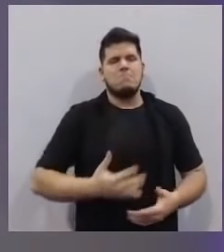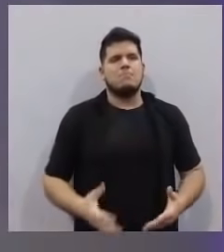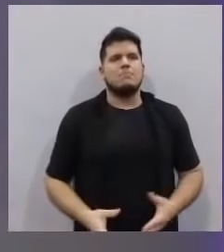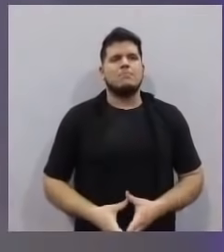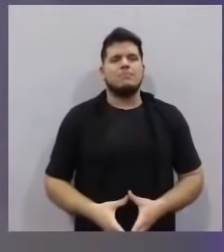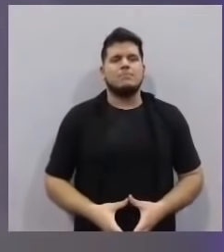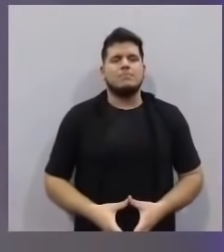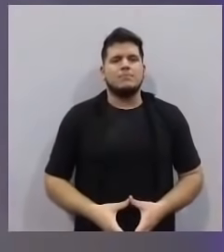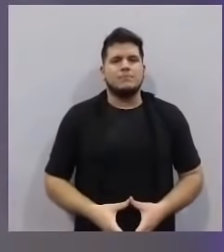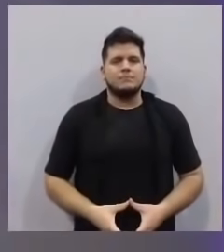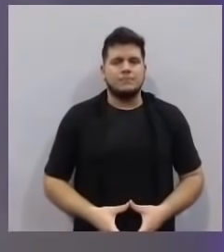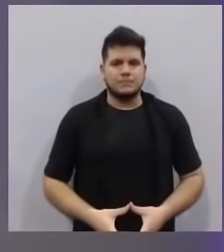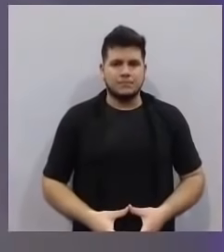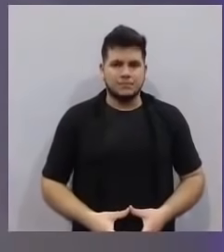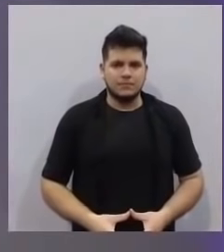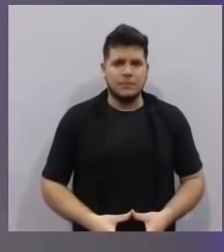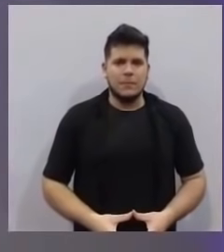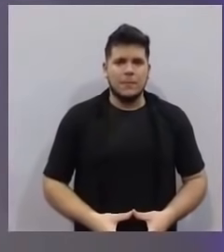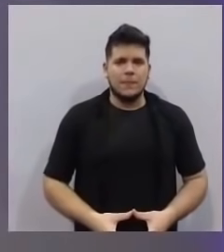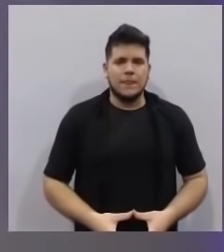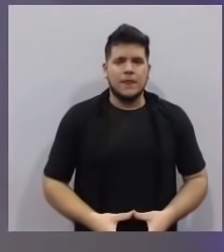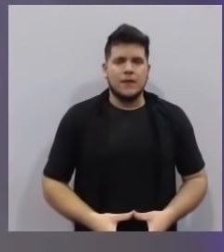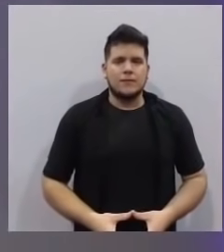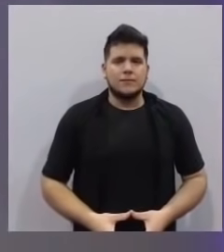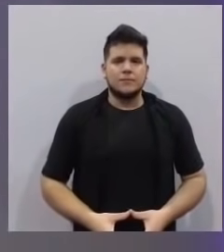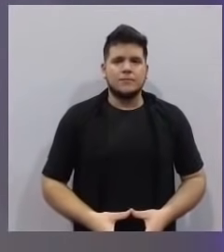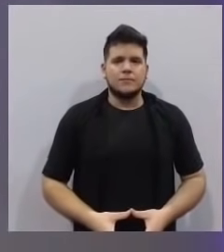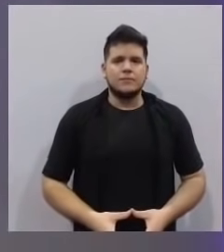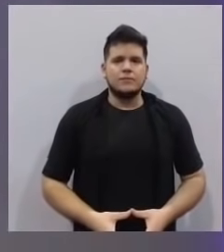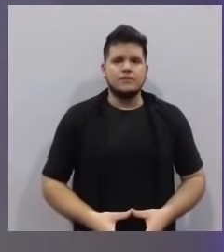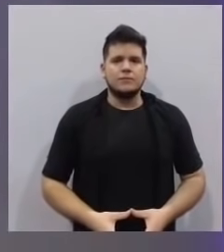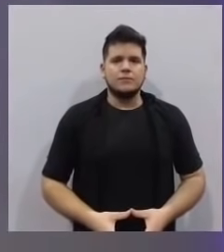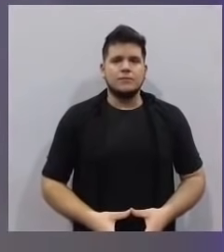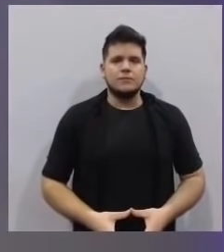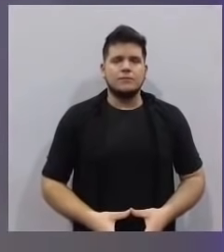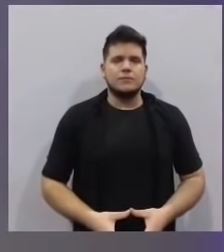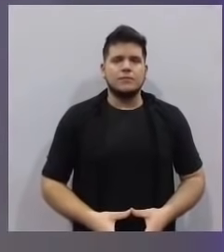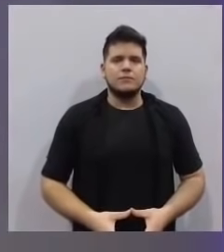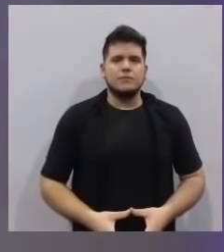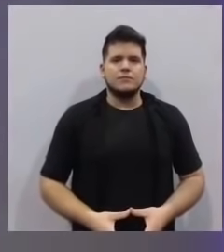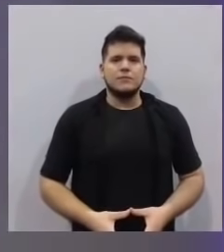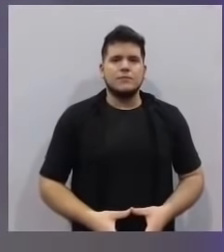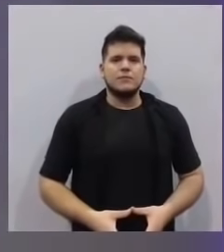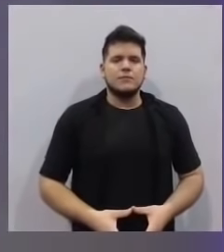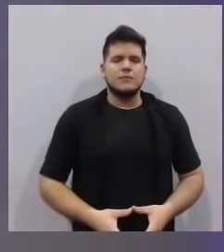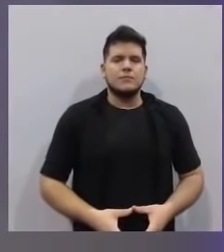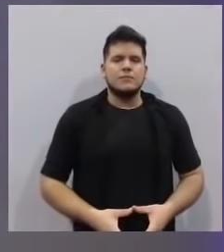y en el contexto bíblico tesoros significa el conjunto de mucho dinero dígame amén